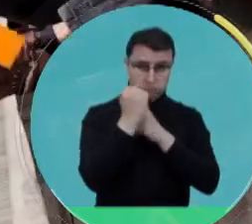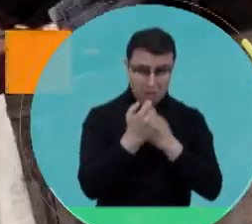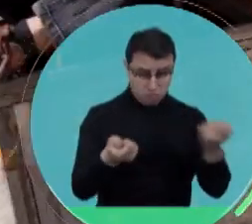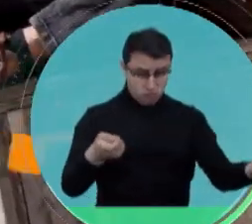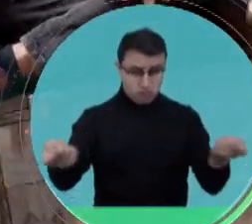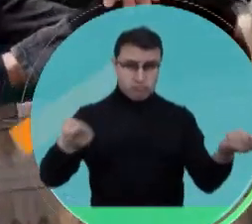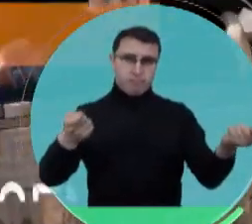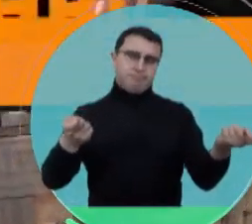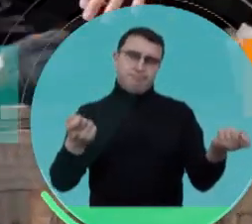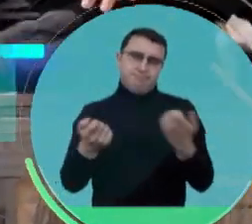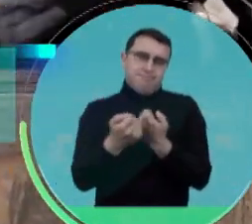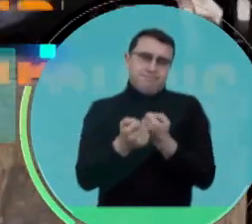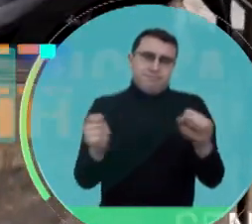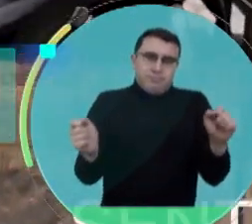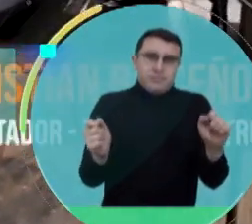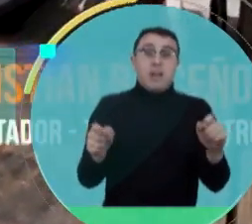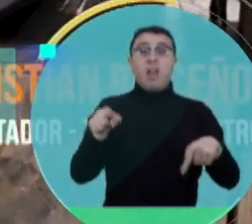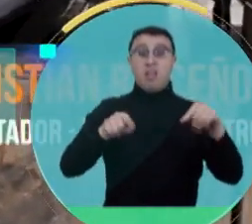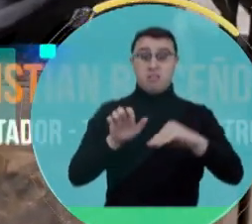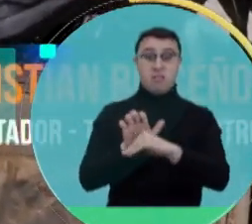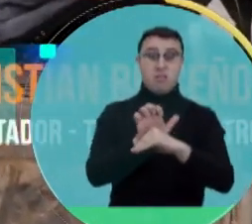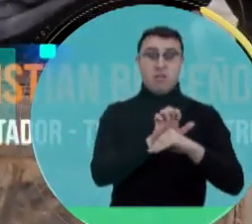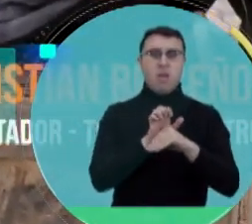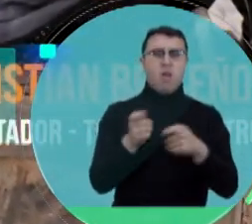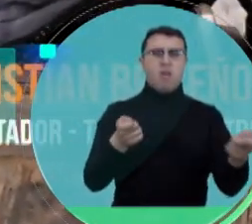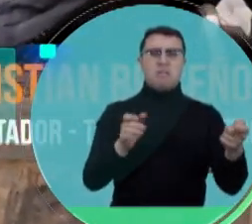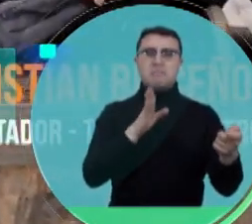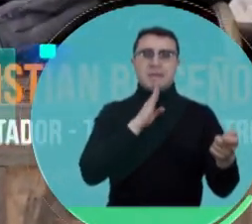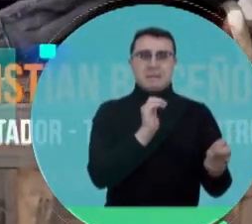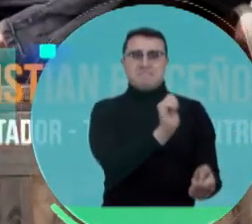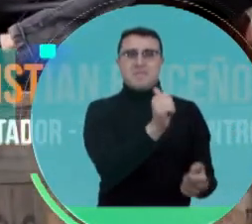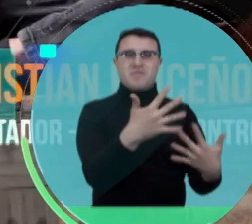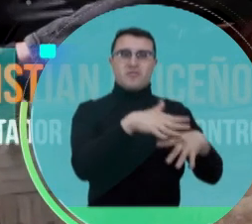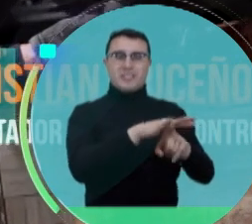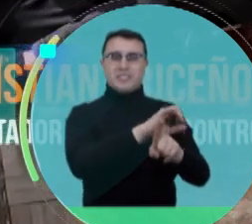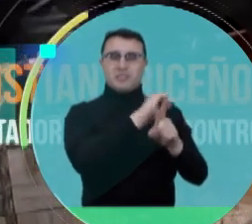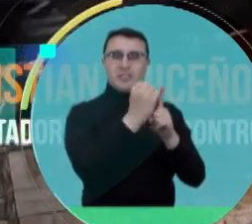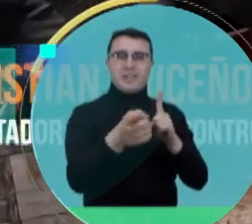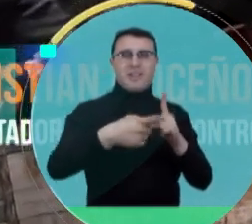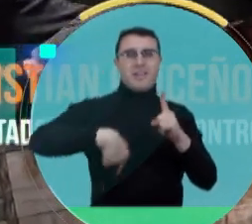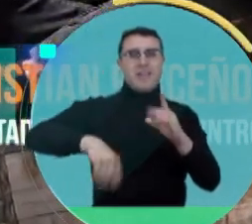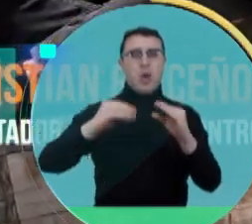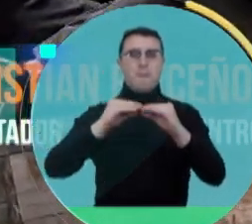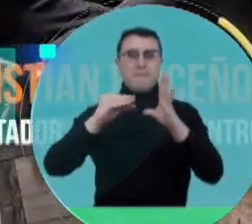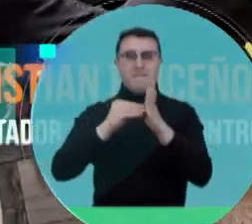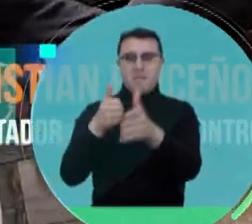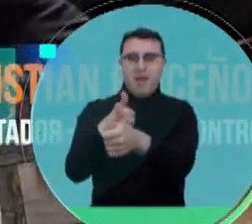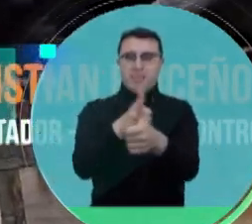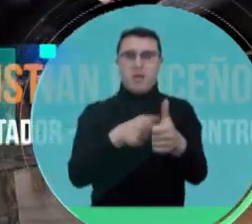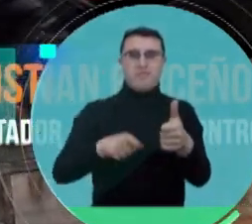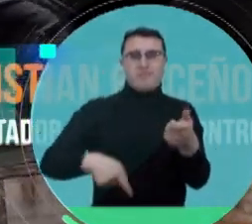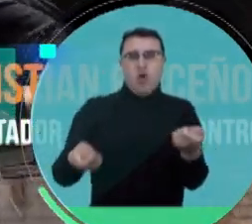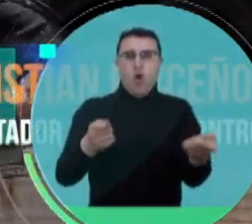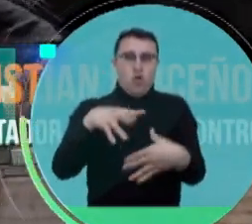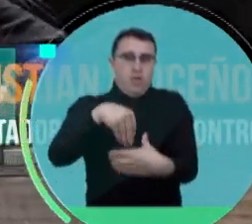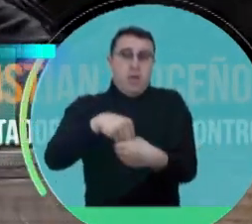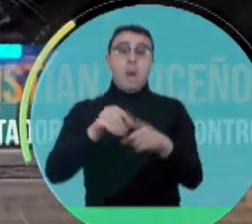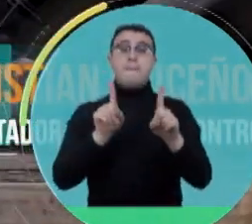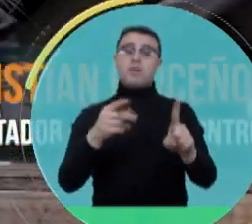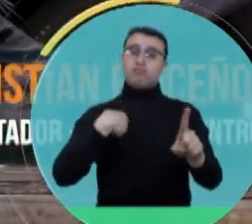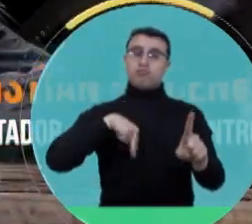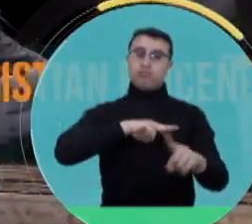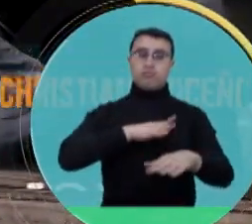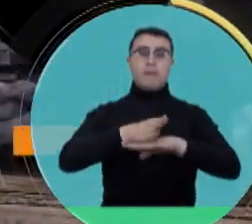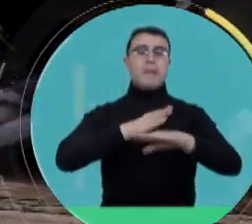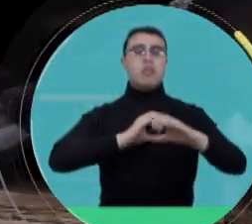un ente de control de las redes sociales quizás los mismos entes de control en estos momentos son las mismas redes sociales y las mismas plataformas pero nosotros